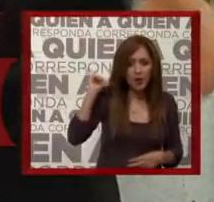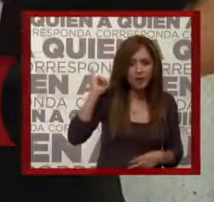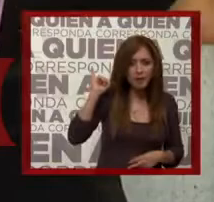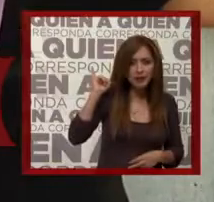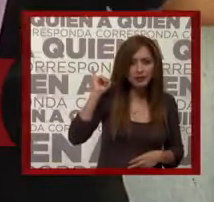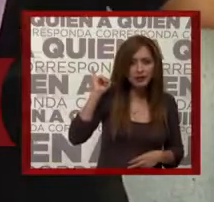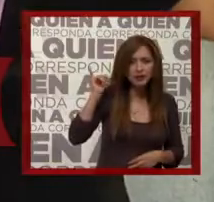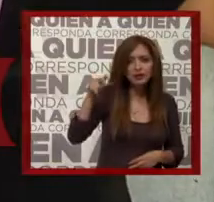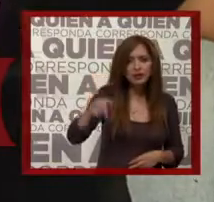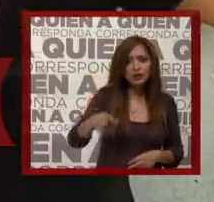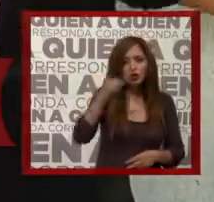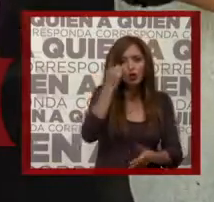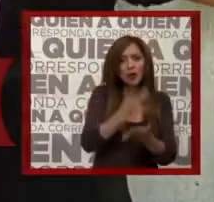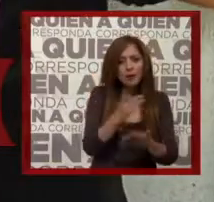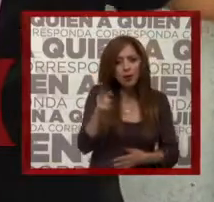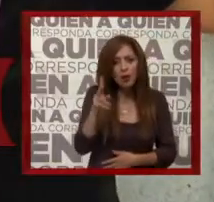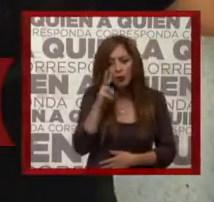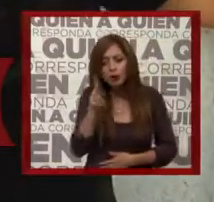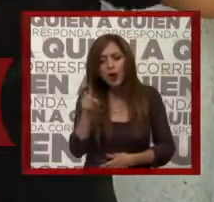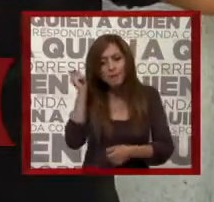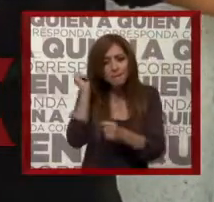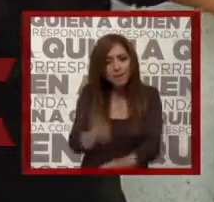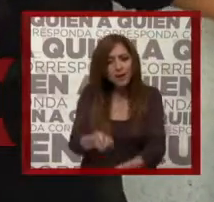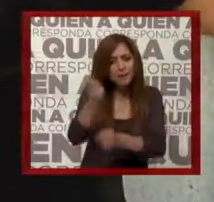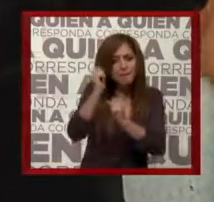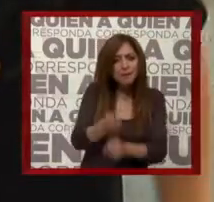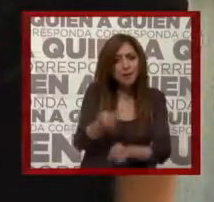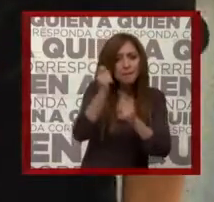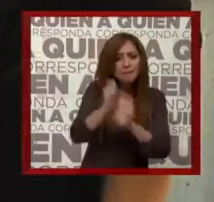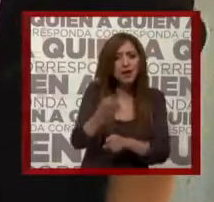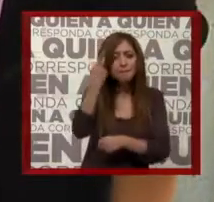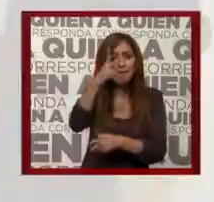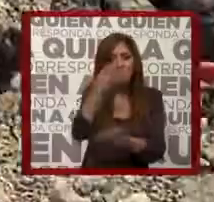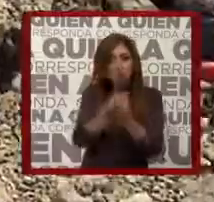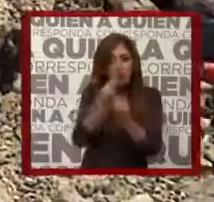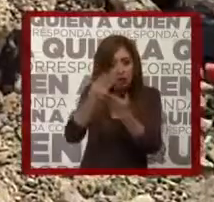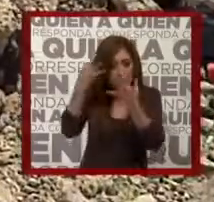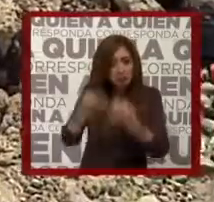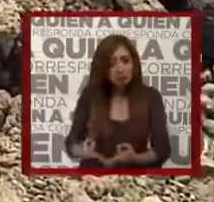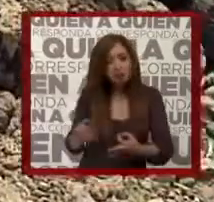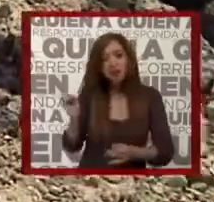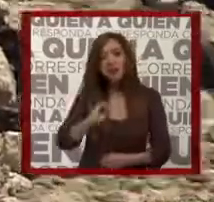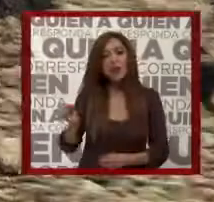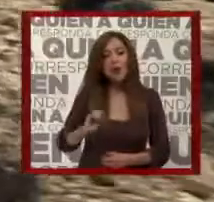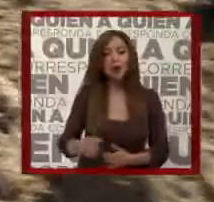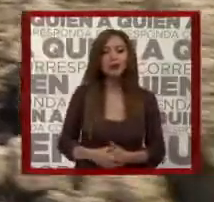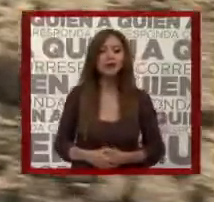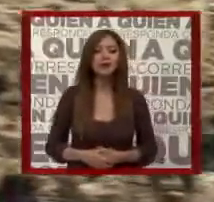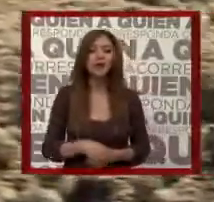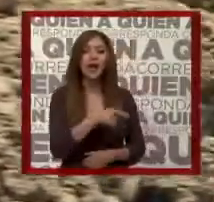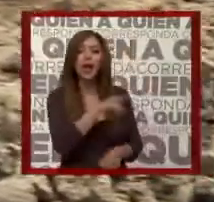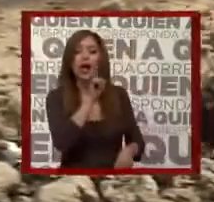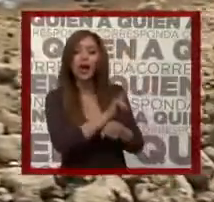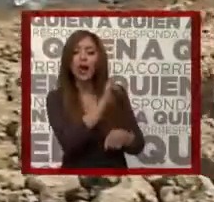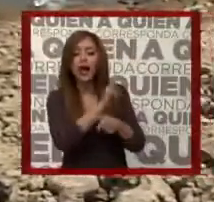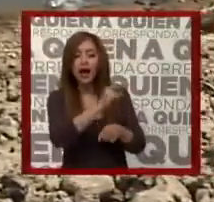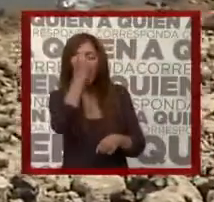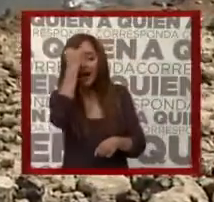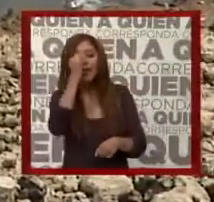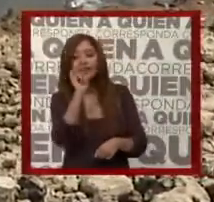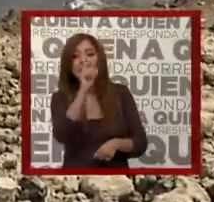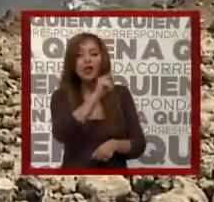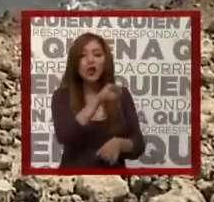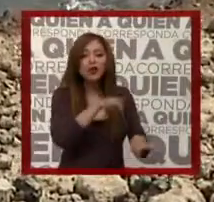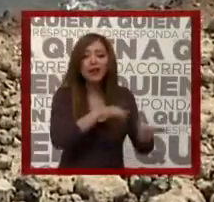jueves, y vinieron nada más ahora sí a picarla y ya no le hicieron nada. Claro, hacen como que le hacen para que parezca como que